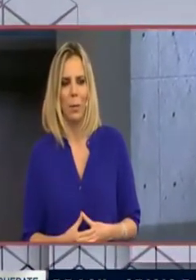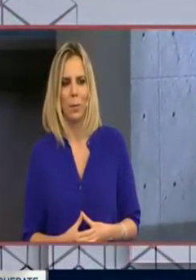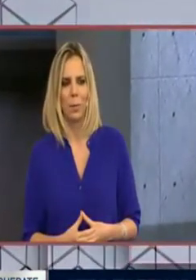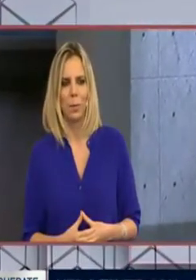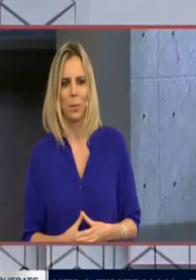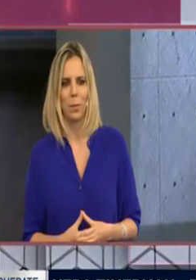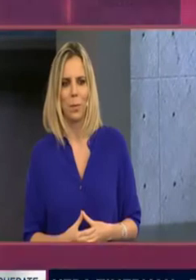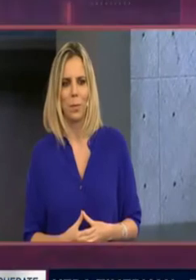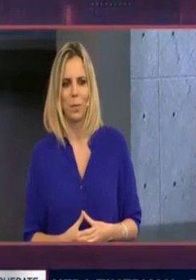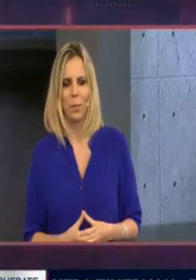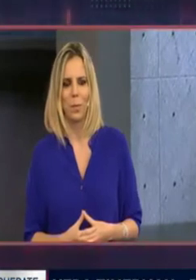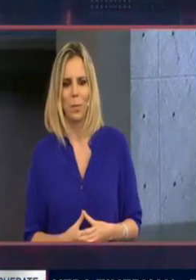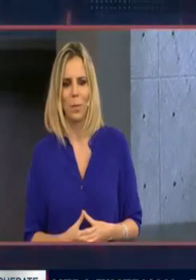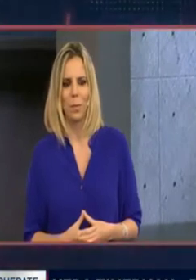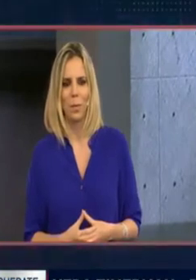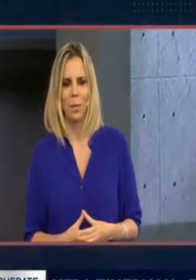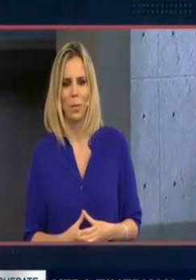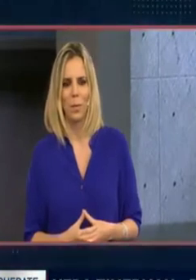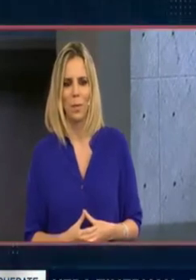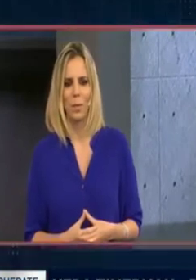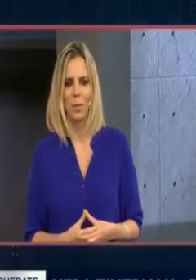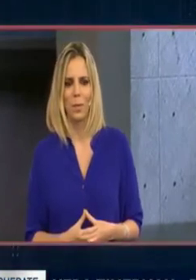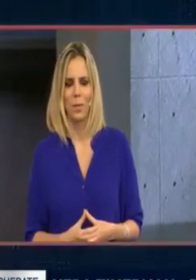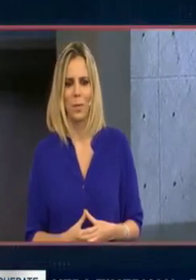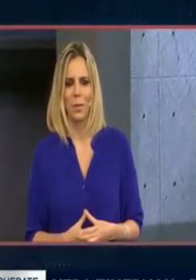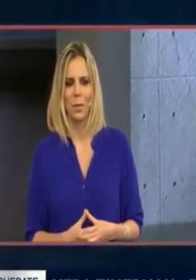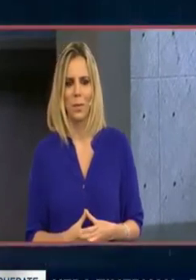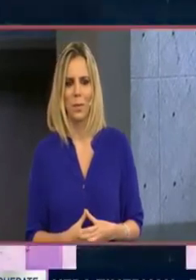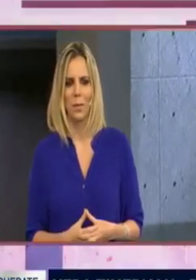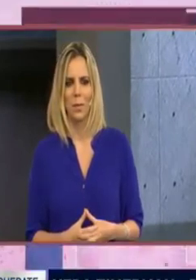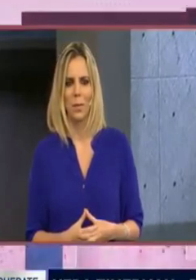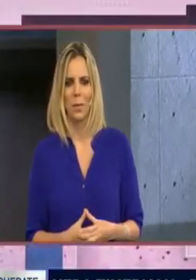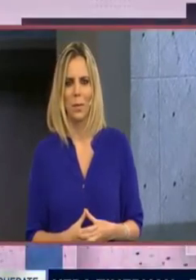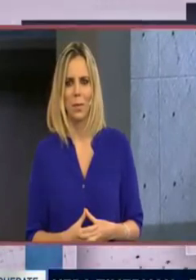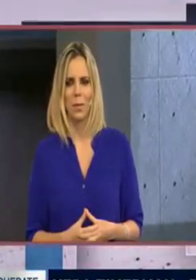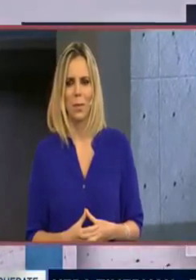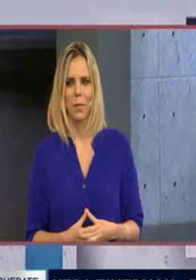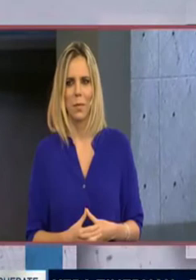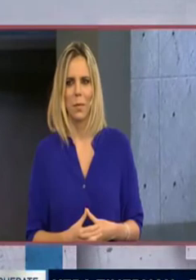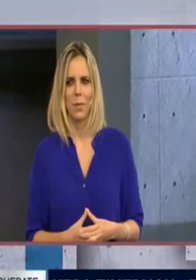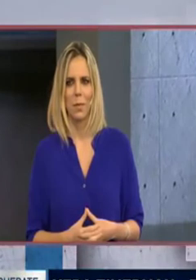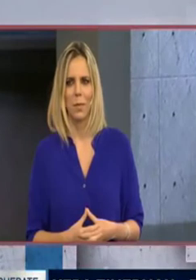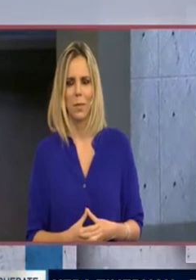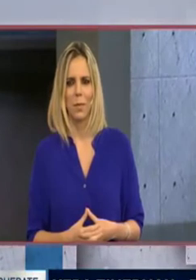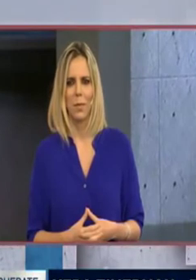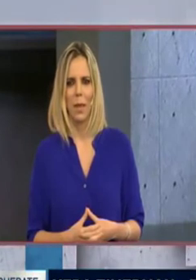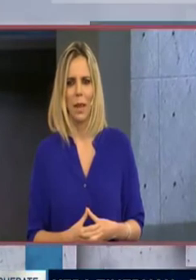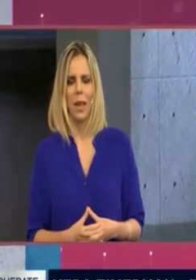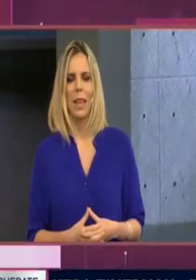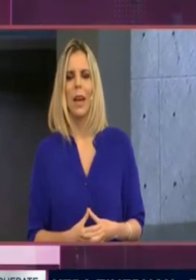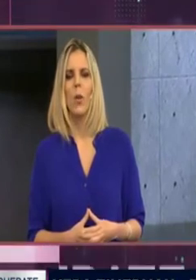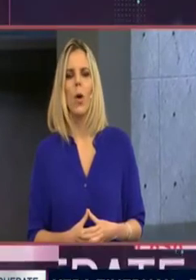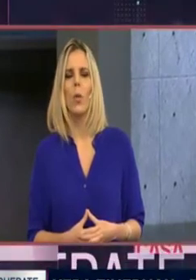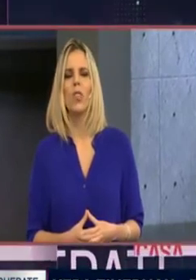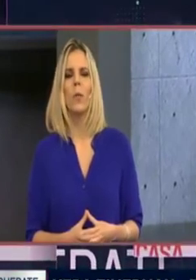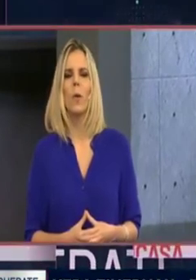ciudad. Gracias. Sí, estamos acá en Brasil. Gracias a vos.